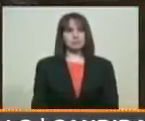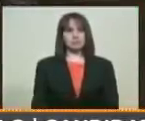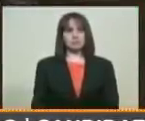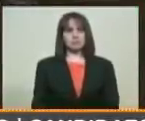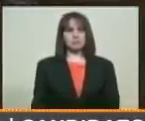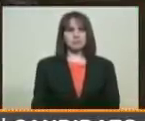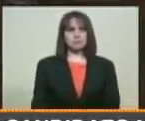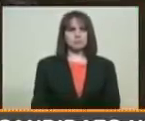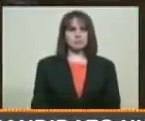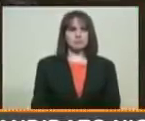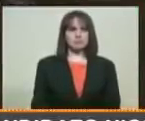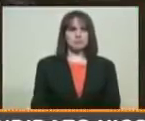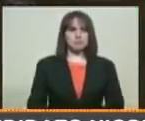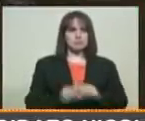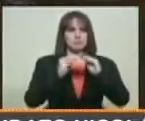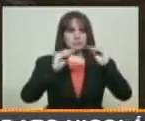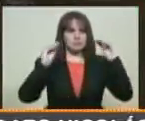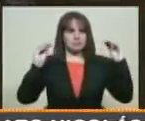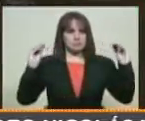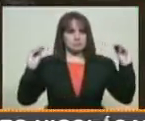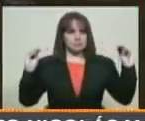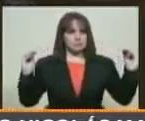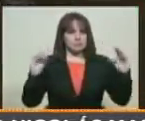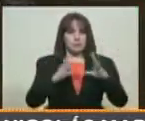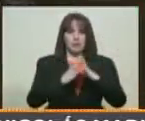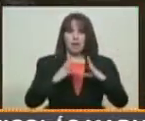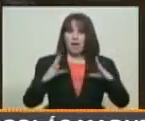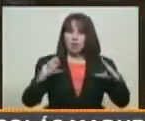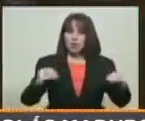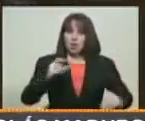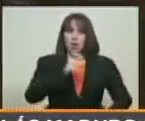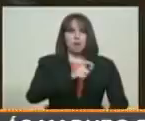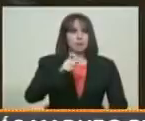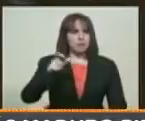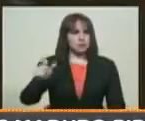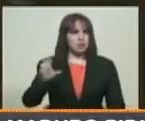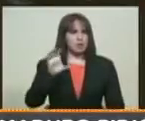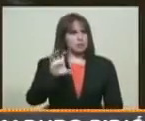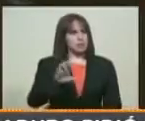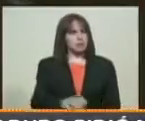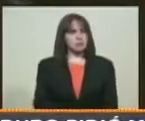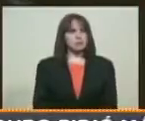Y hago un llamado a todos los ciudadanos del país.